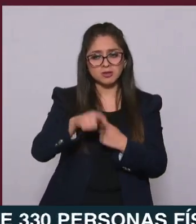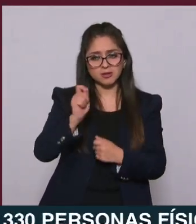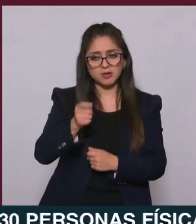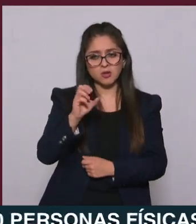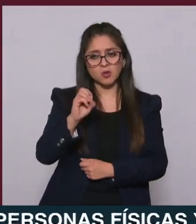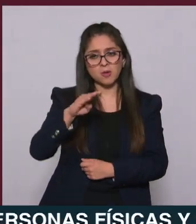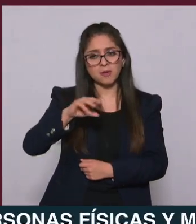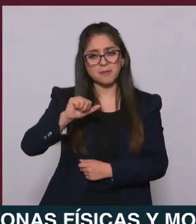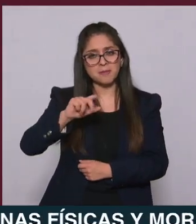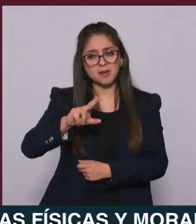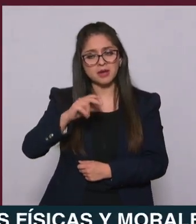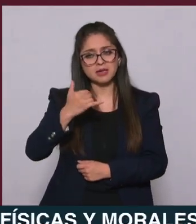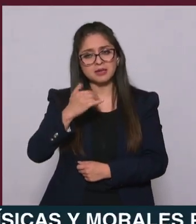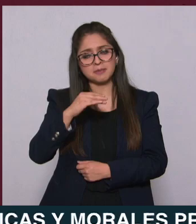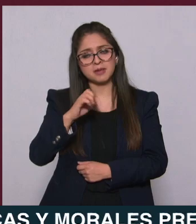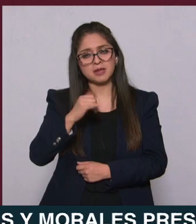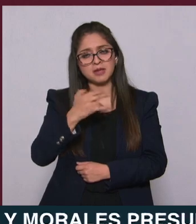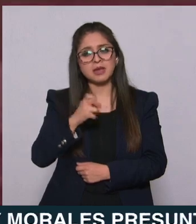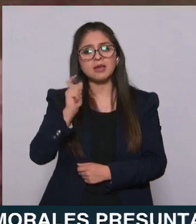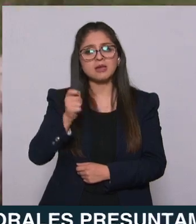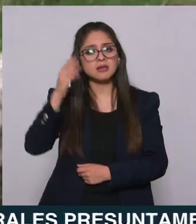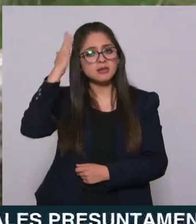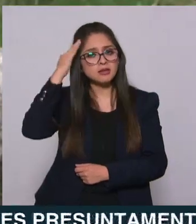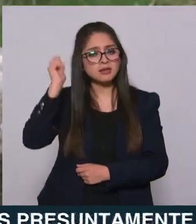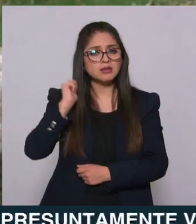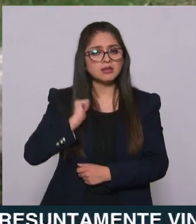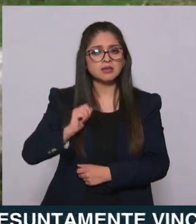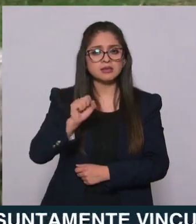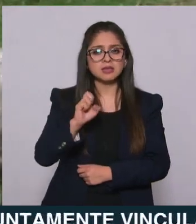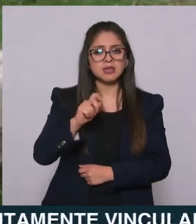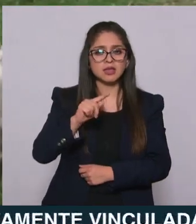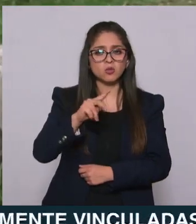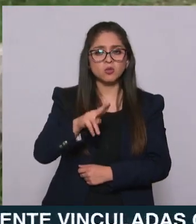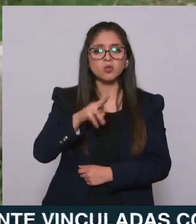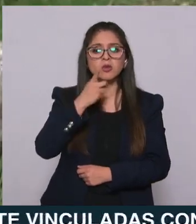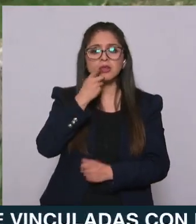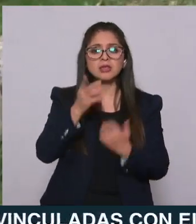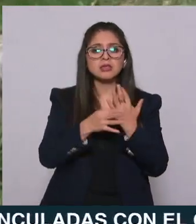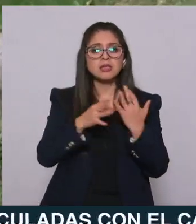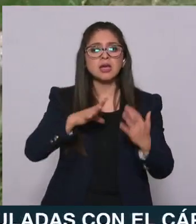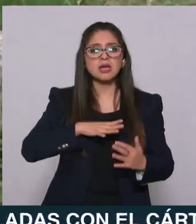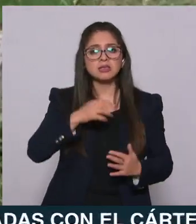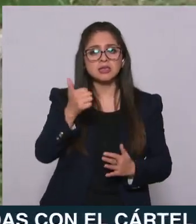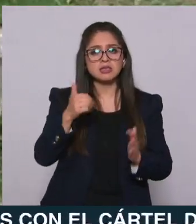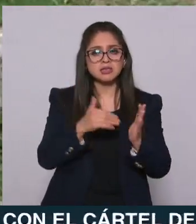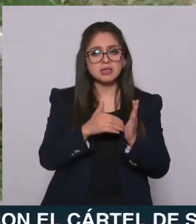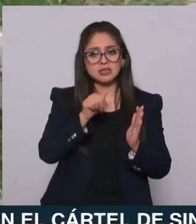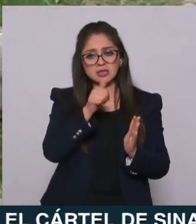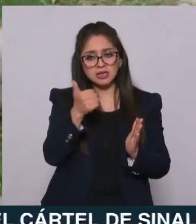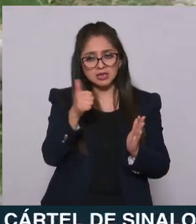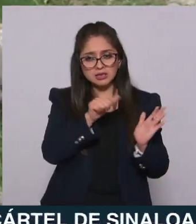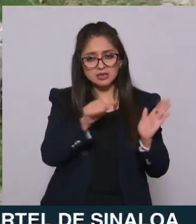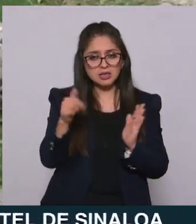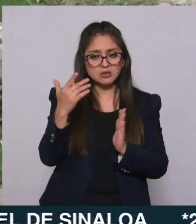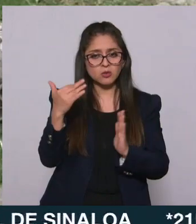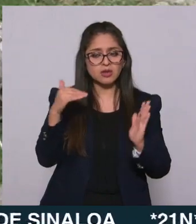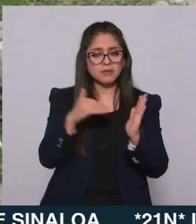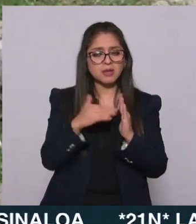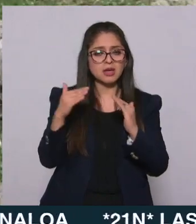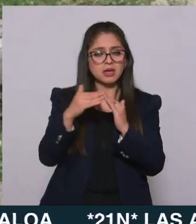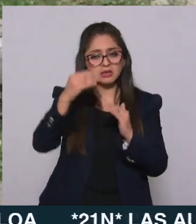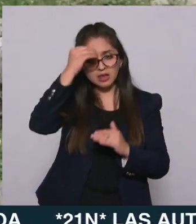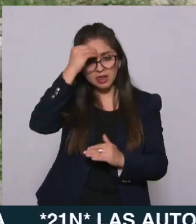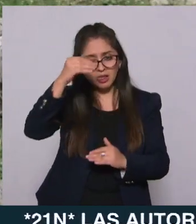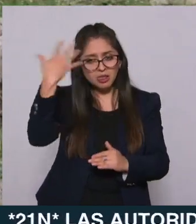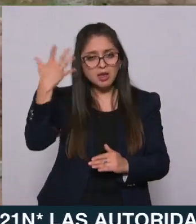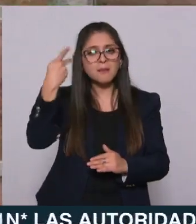Falcón, titular de la SEDATU, agregó que existen 650,000 casas abandonadas, las cuales la mayoría se concentran en